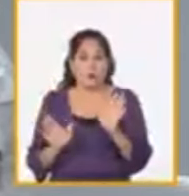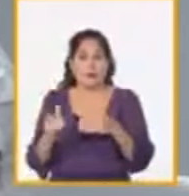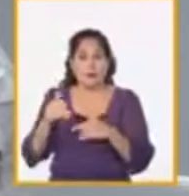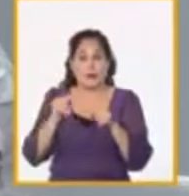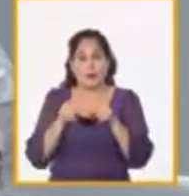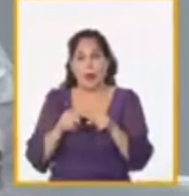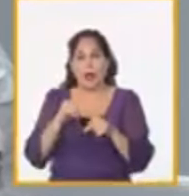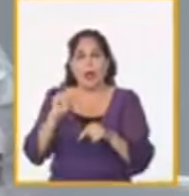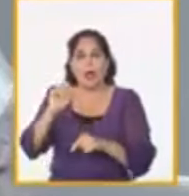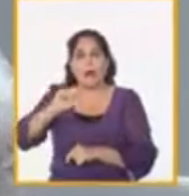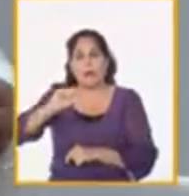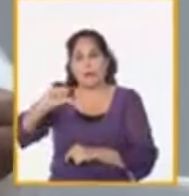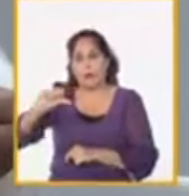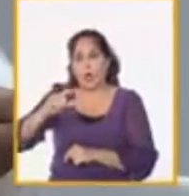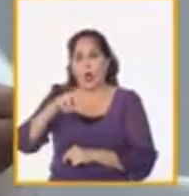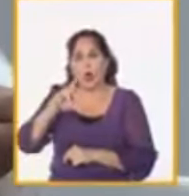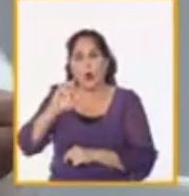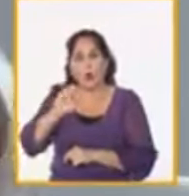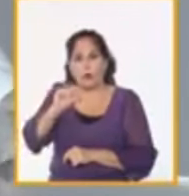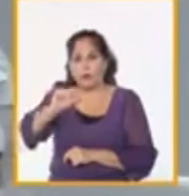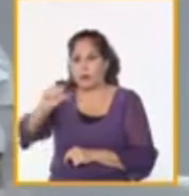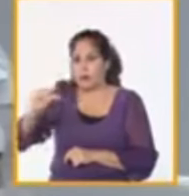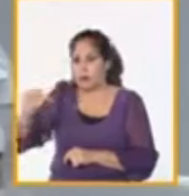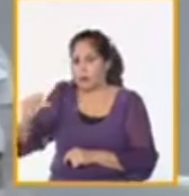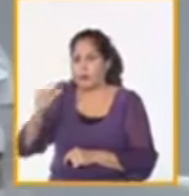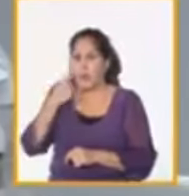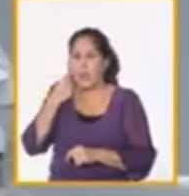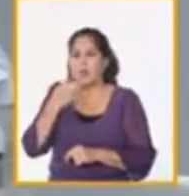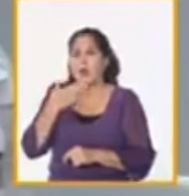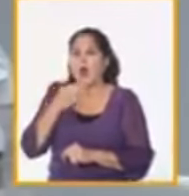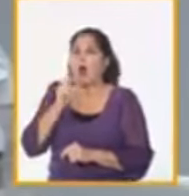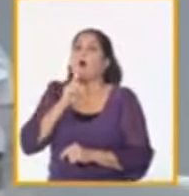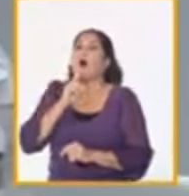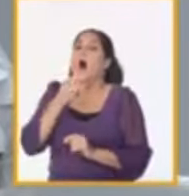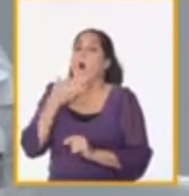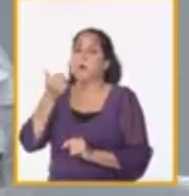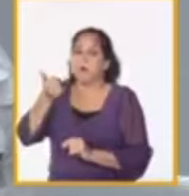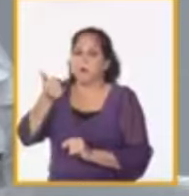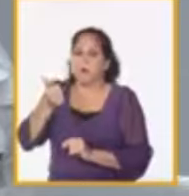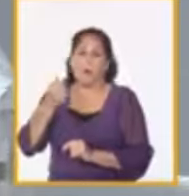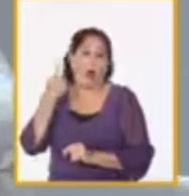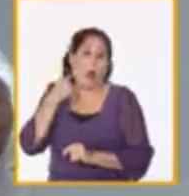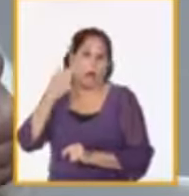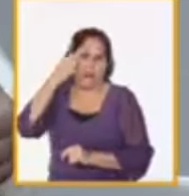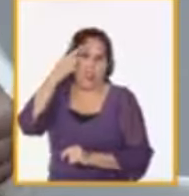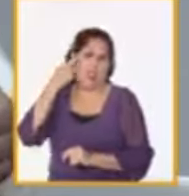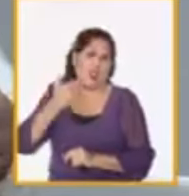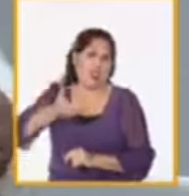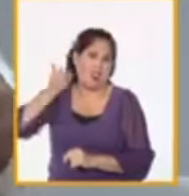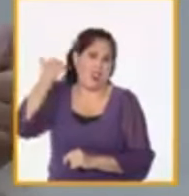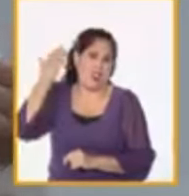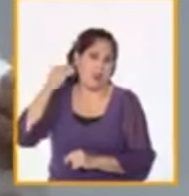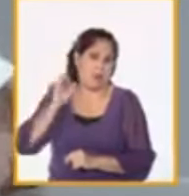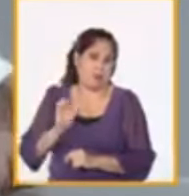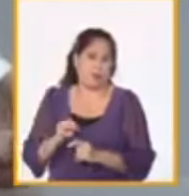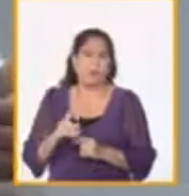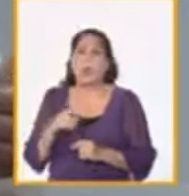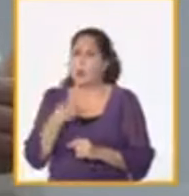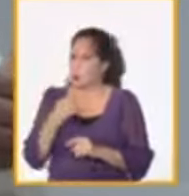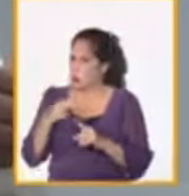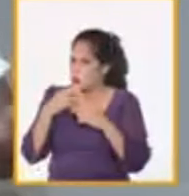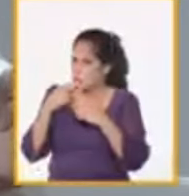que tenemos un nivel también importante, que tiene muchos años, y que lo estamos trabajando y que ya